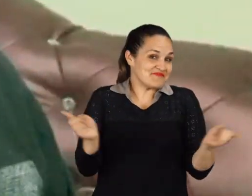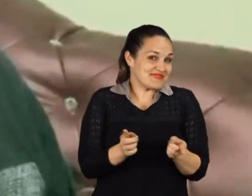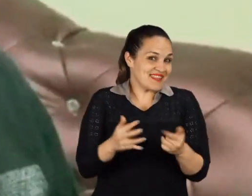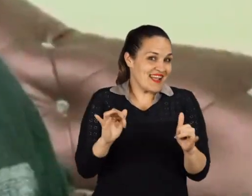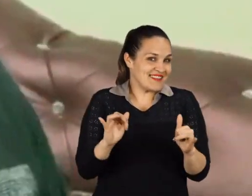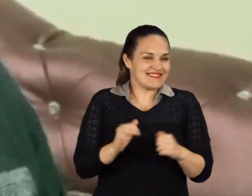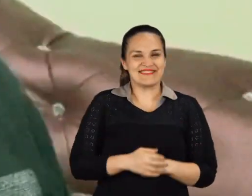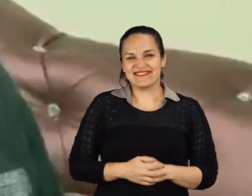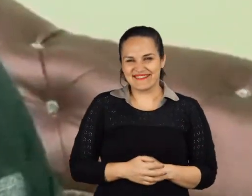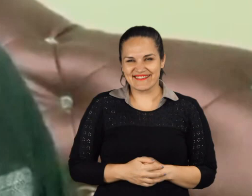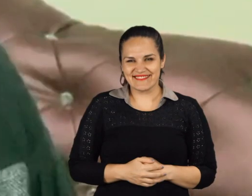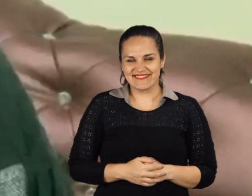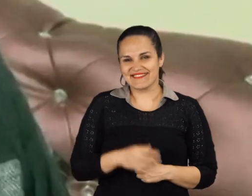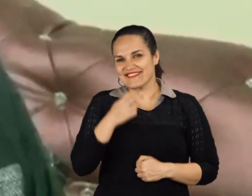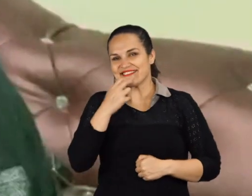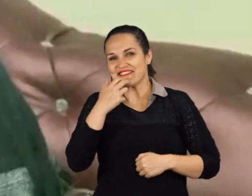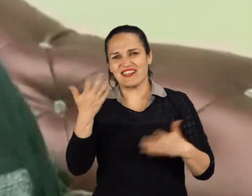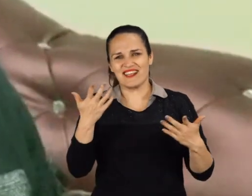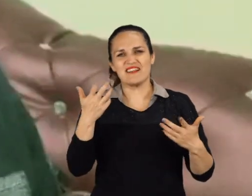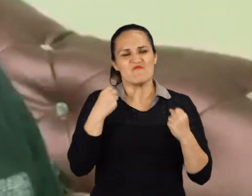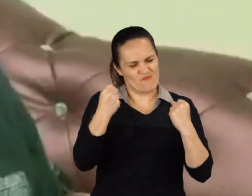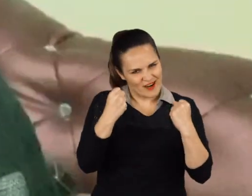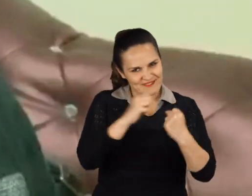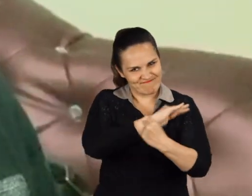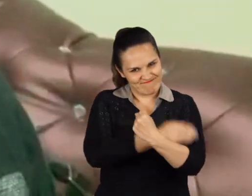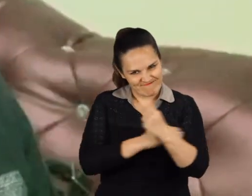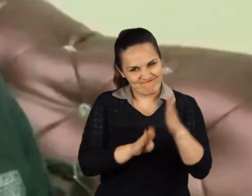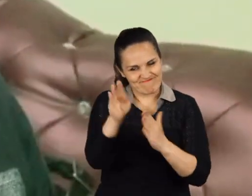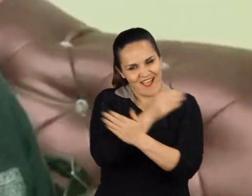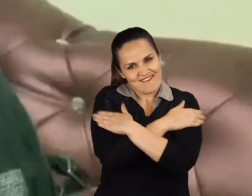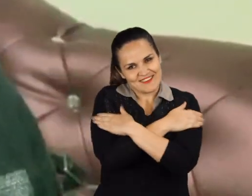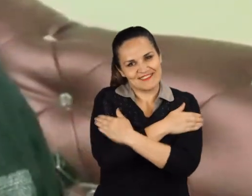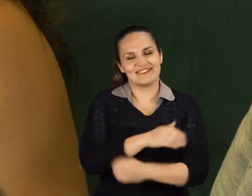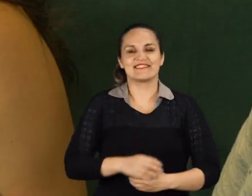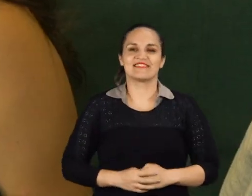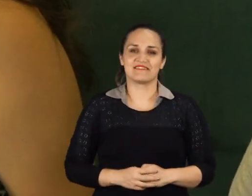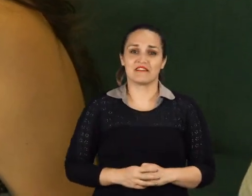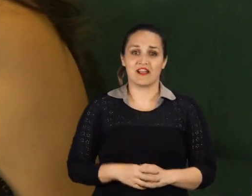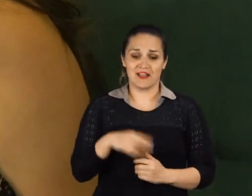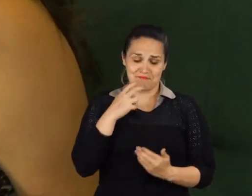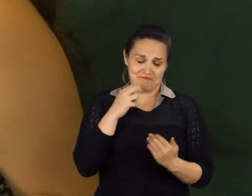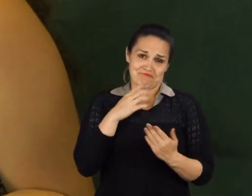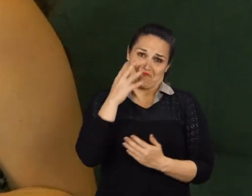ya, eso es todo. Te mando mucha fuerza, Luisa, un abrazo.